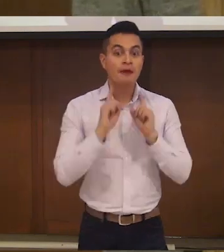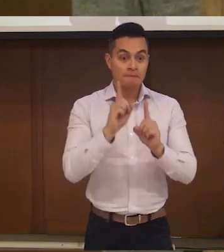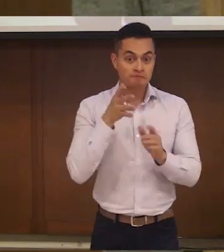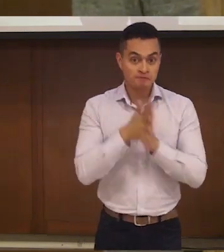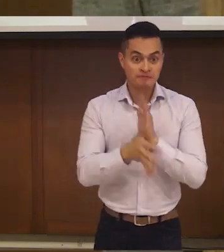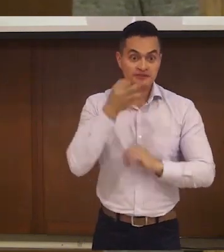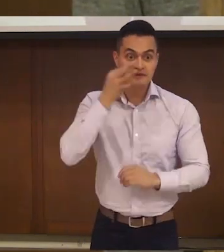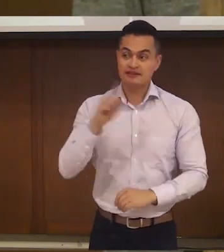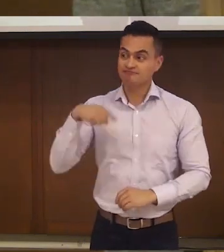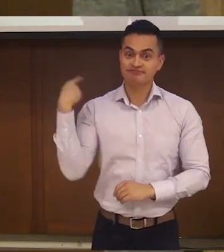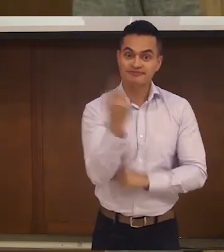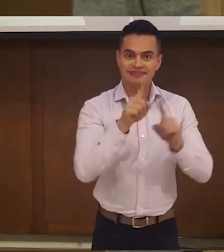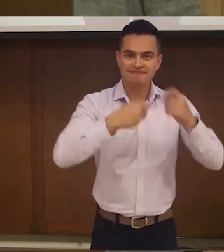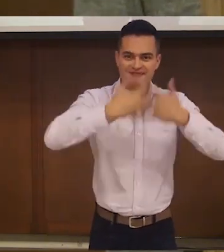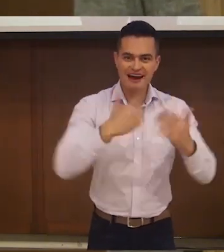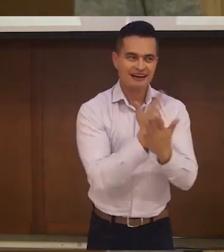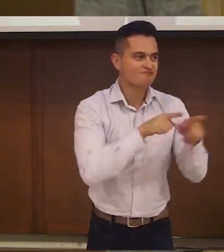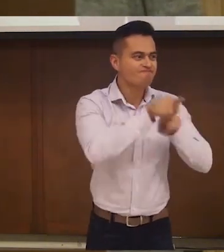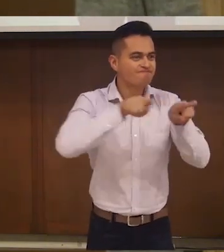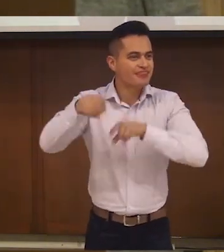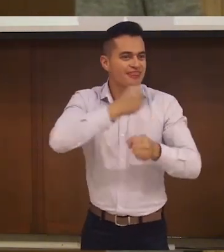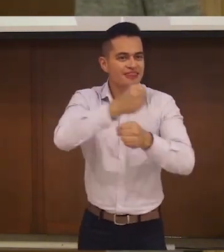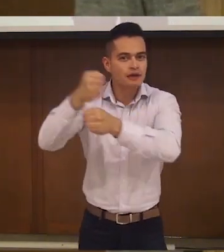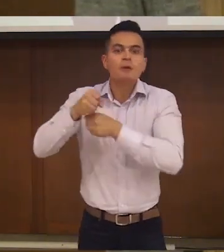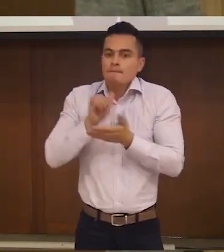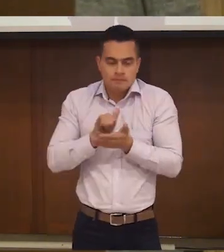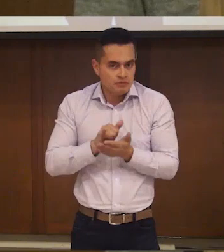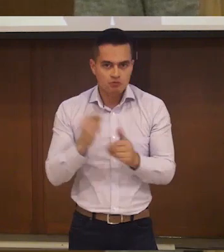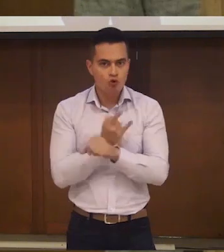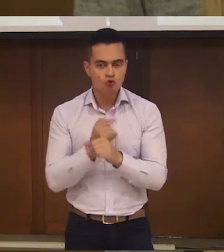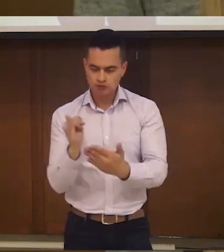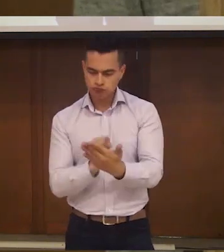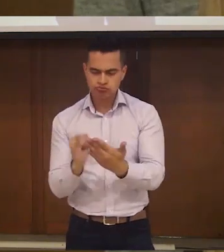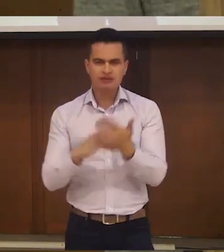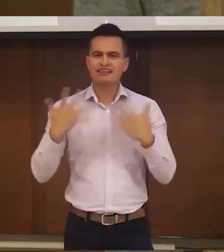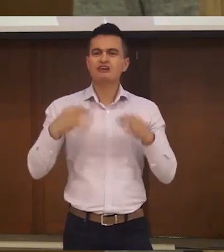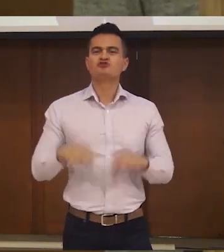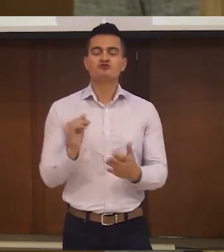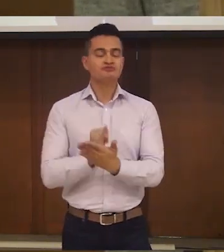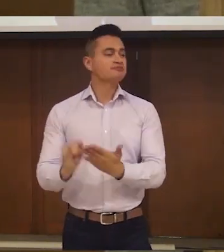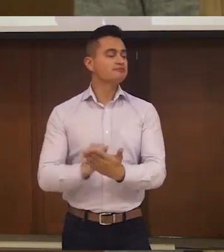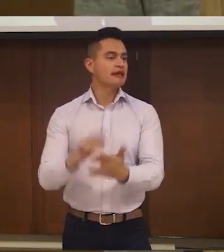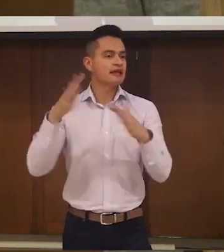editorial, los editores también se entienden con esto. Pero, atención, frente a